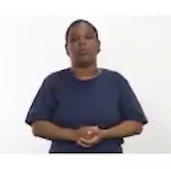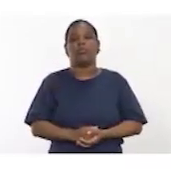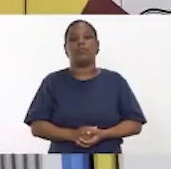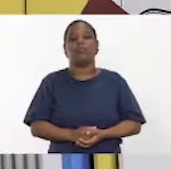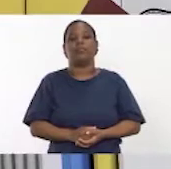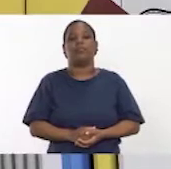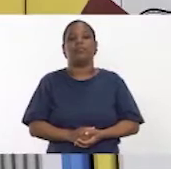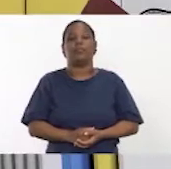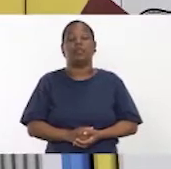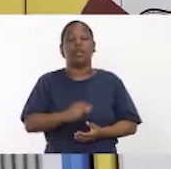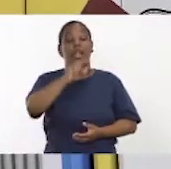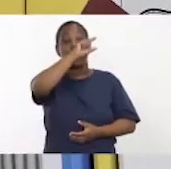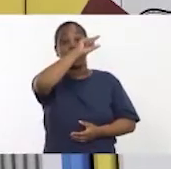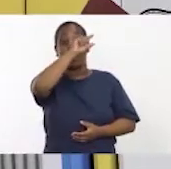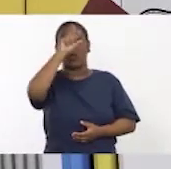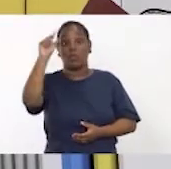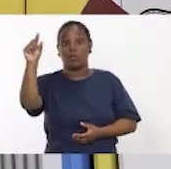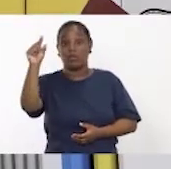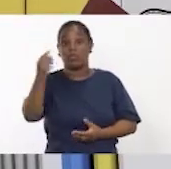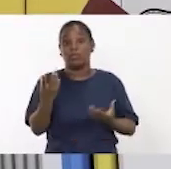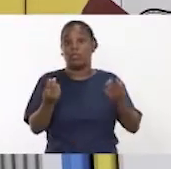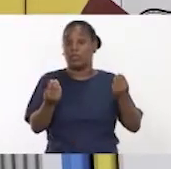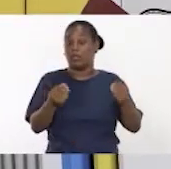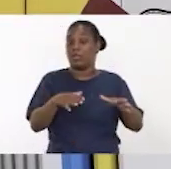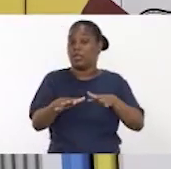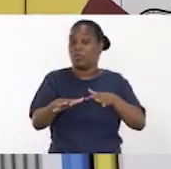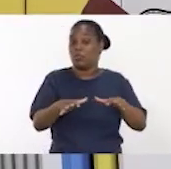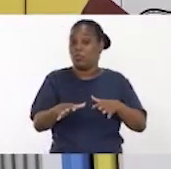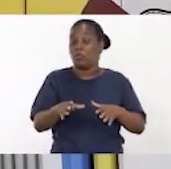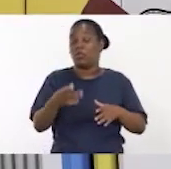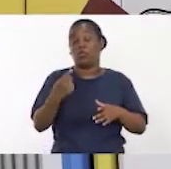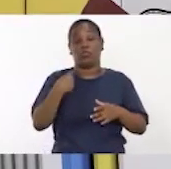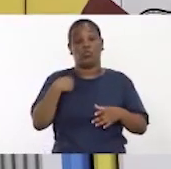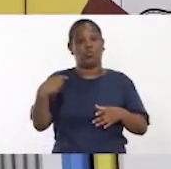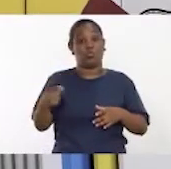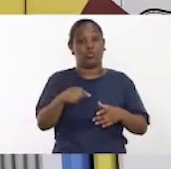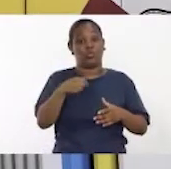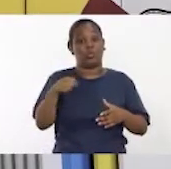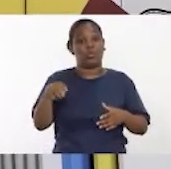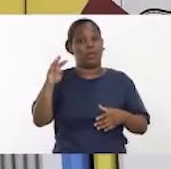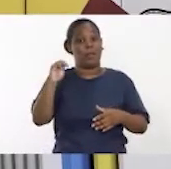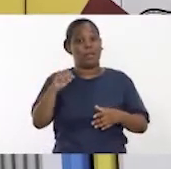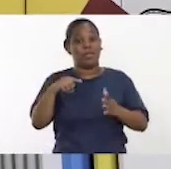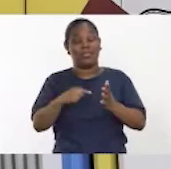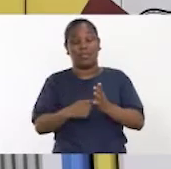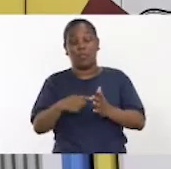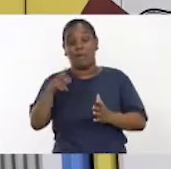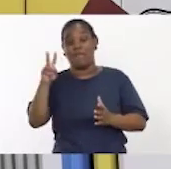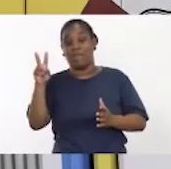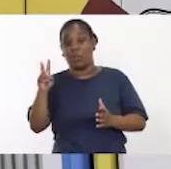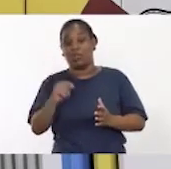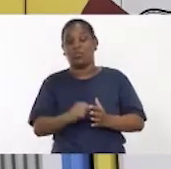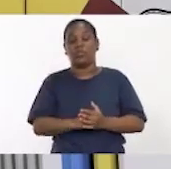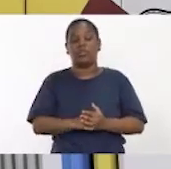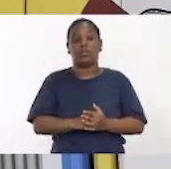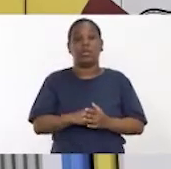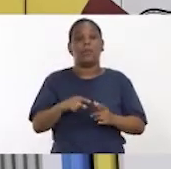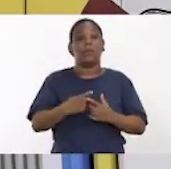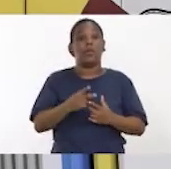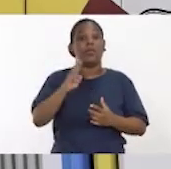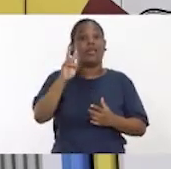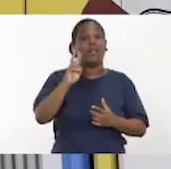movimiento. Fíjense que en la ecuación de cantidad de movimiento nosotros poníamos masa por velocidad, pero en la variación